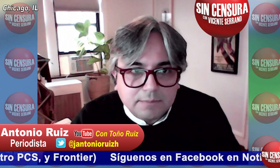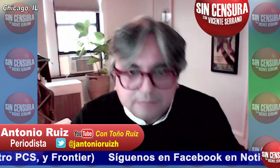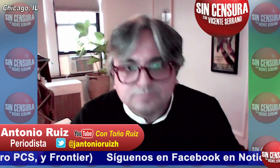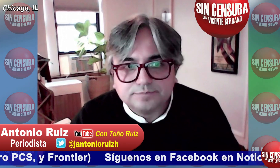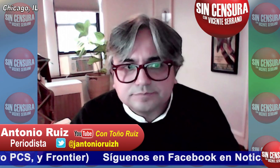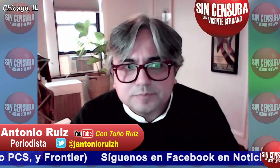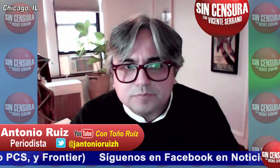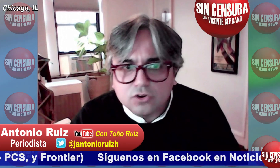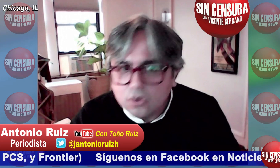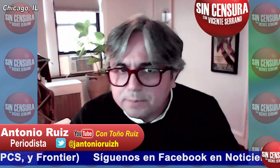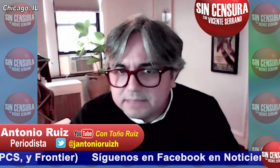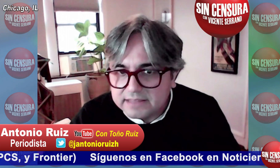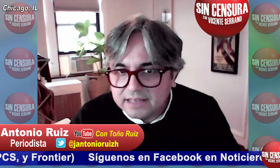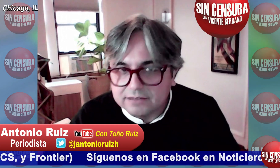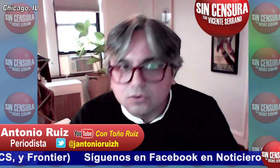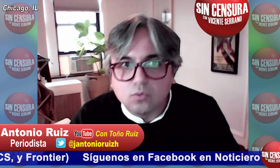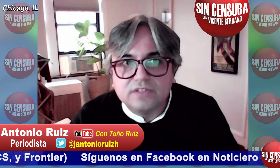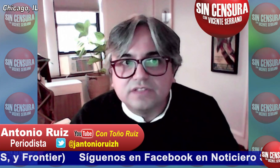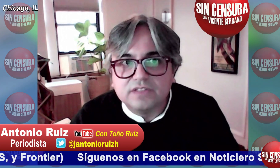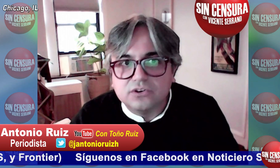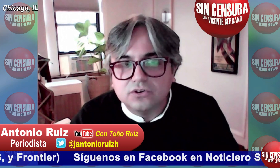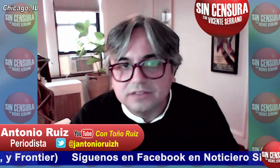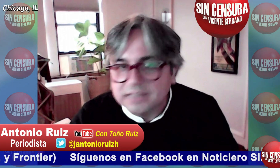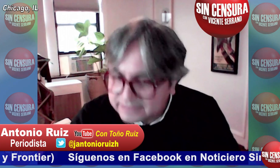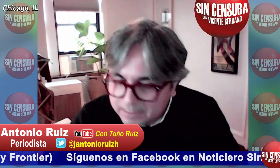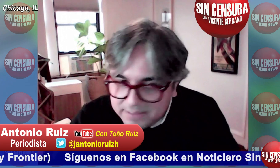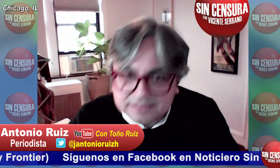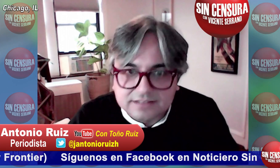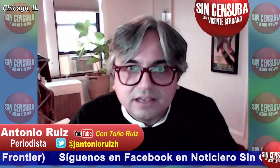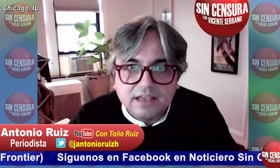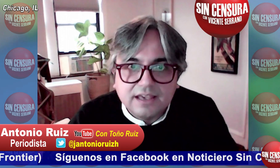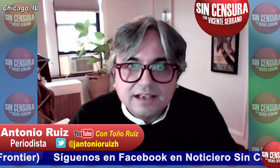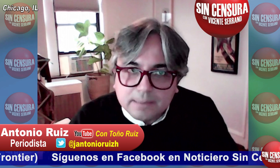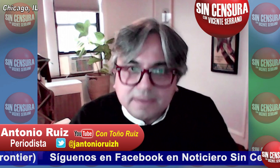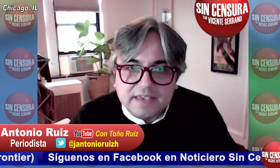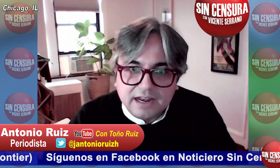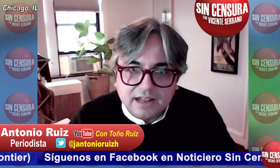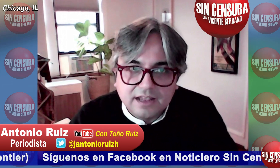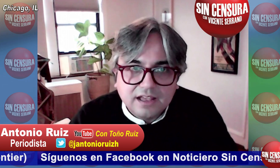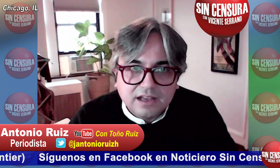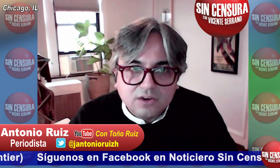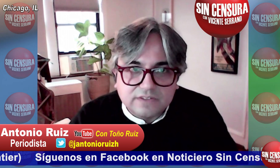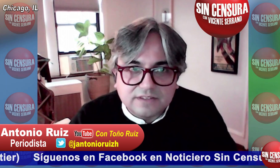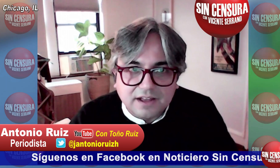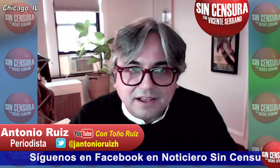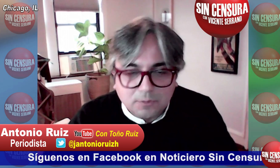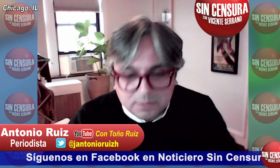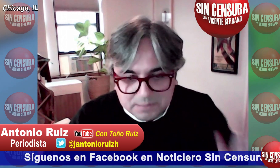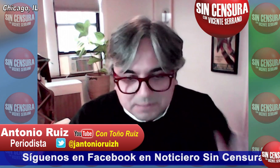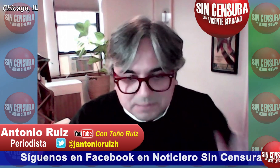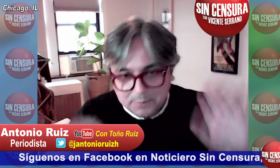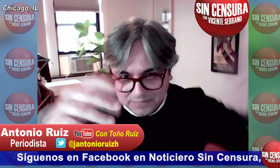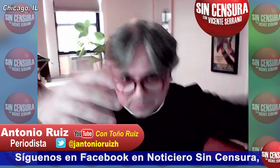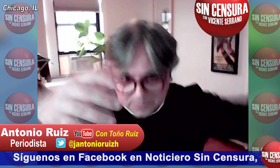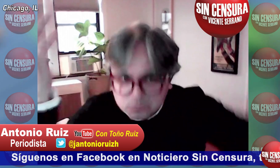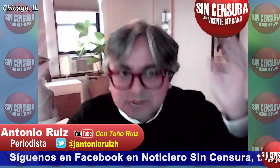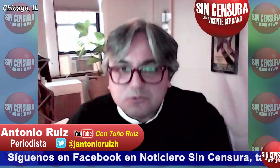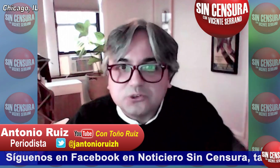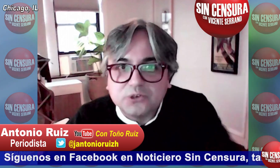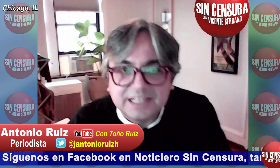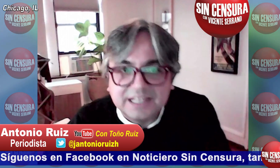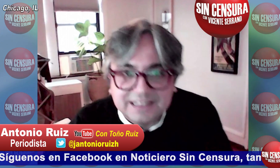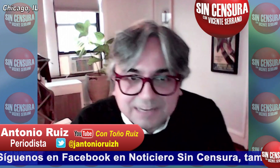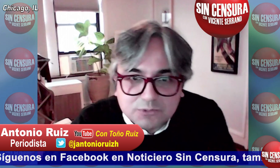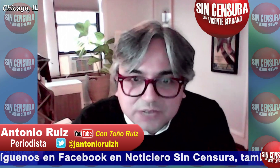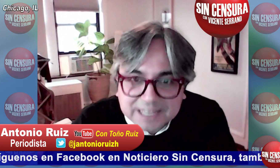para que, mire, no permita que se lo cuente yo directamente. Esta mañana, no permita, porque bueno, tiene